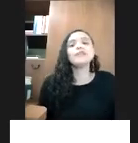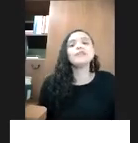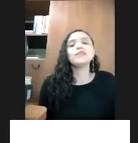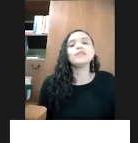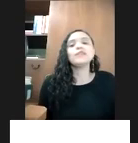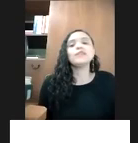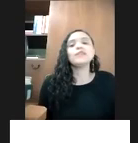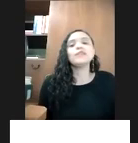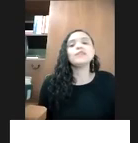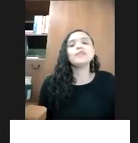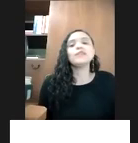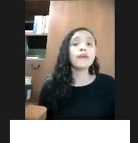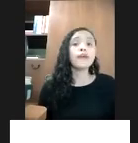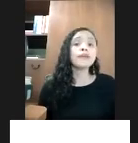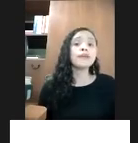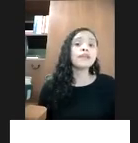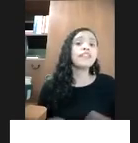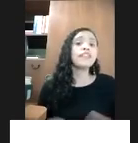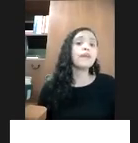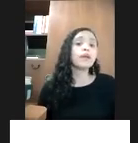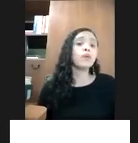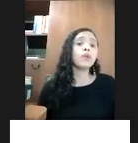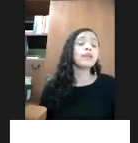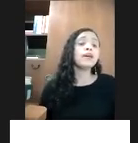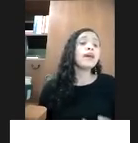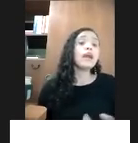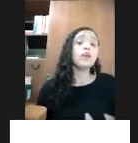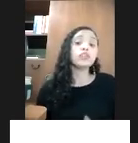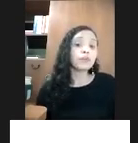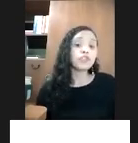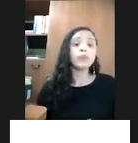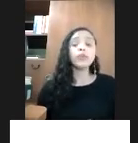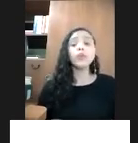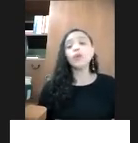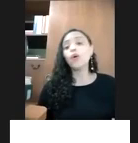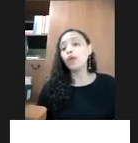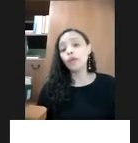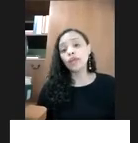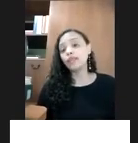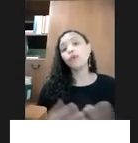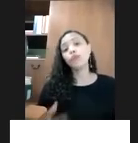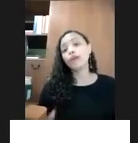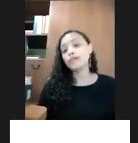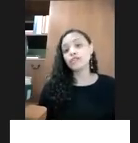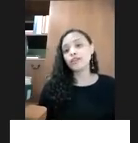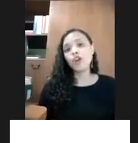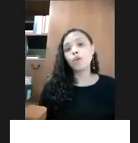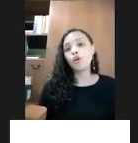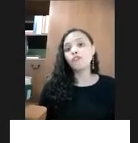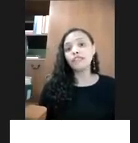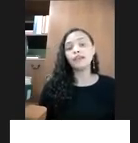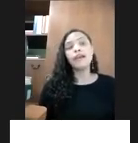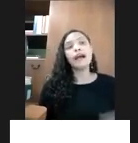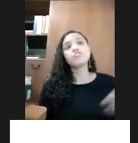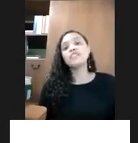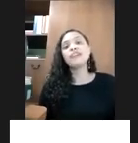de indigencia, porque para costear sus necesidades básicas deben acudir a los servicios públicos, a los donativos de organizaciones como